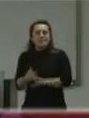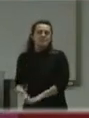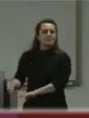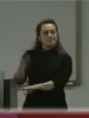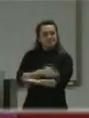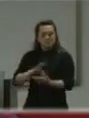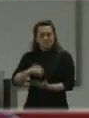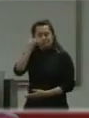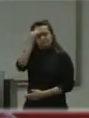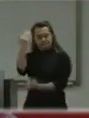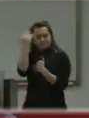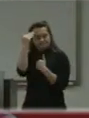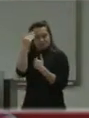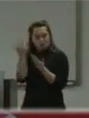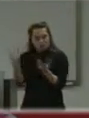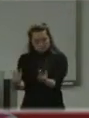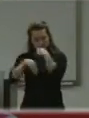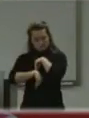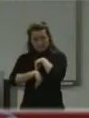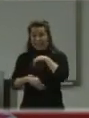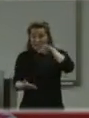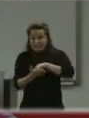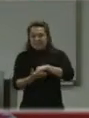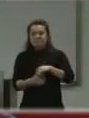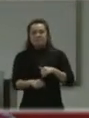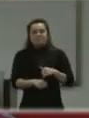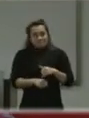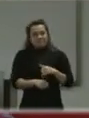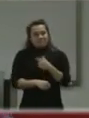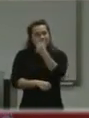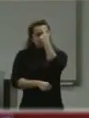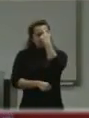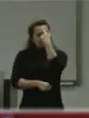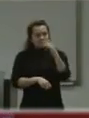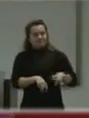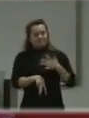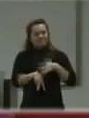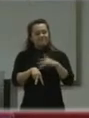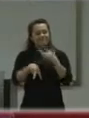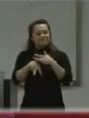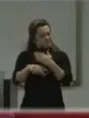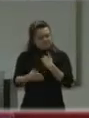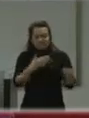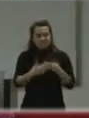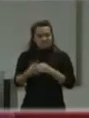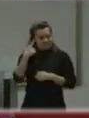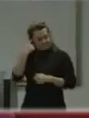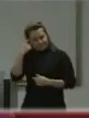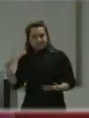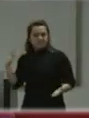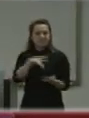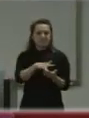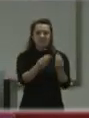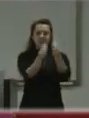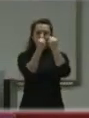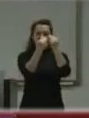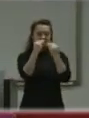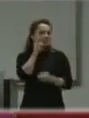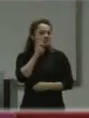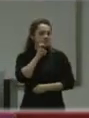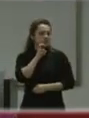pues ese fue el motor más grande para la formación de educación sexual y